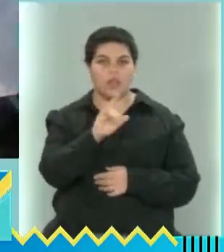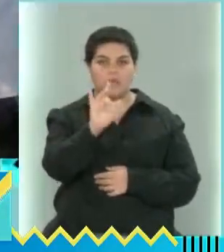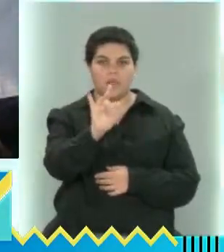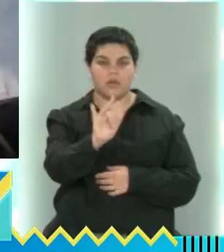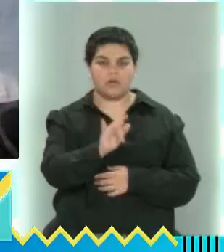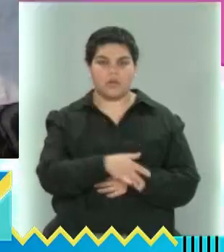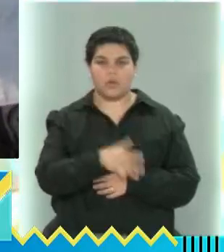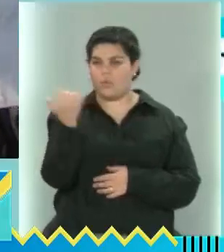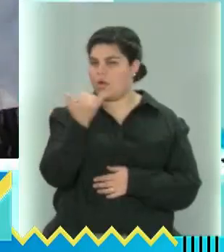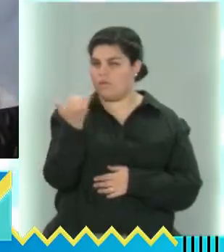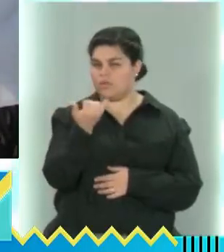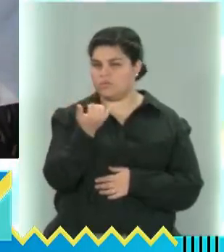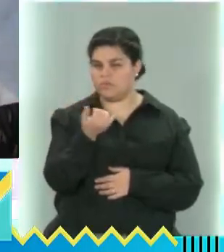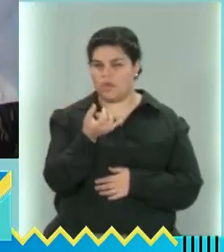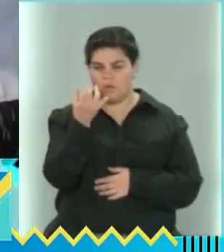jueves,